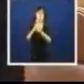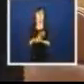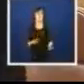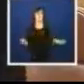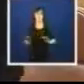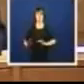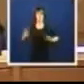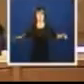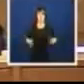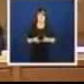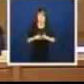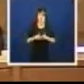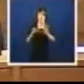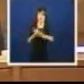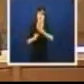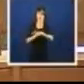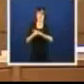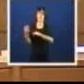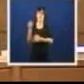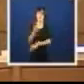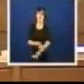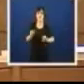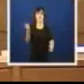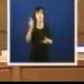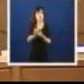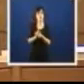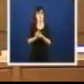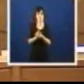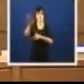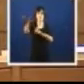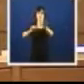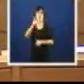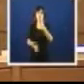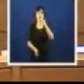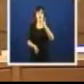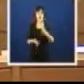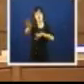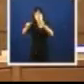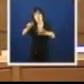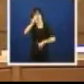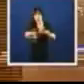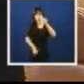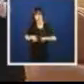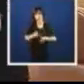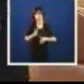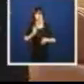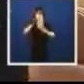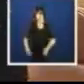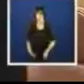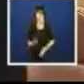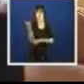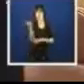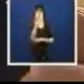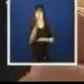corporación. Un proceso que ten que culminar na convocatoria de eleccións. Só así se poderá rexenerar a institución, non aplicando a lei de